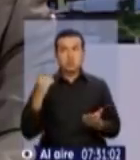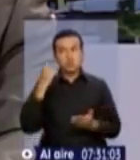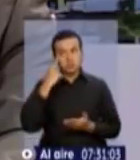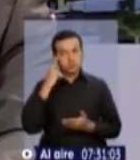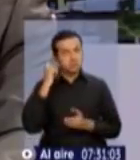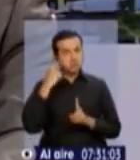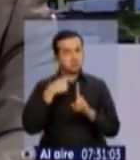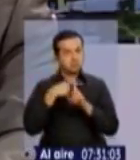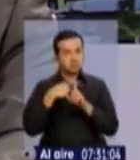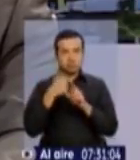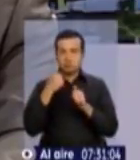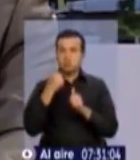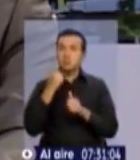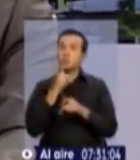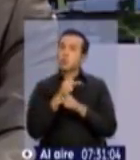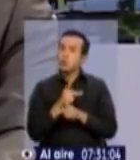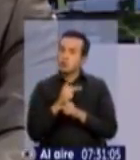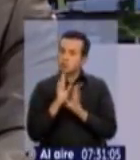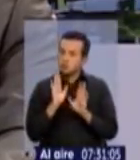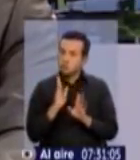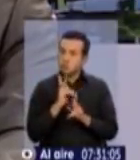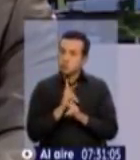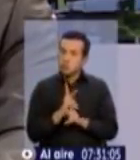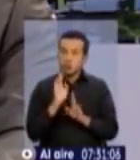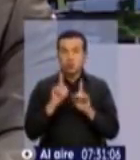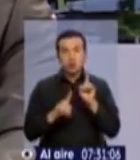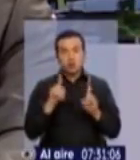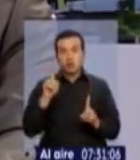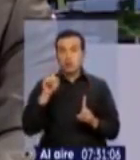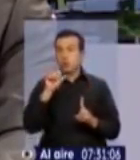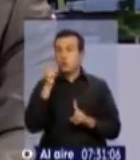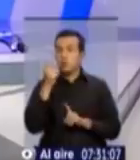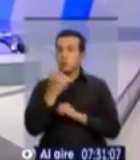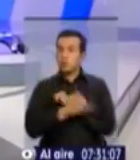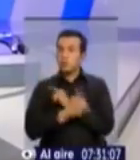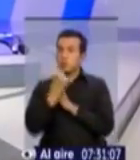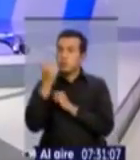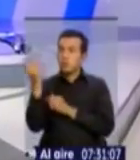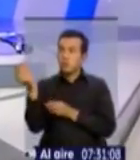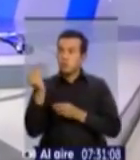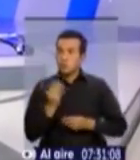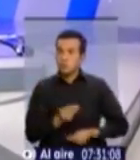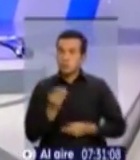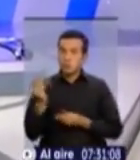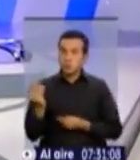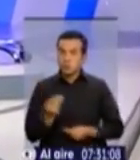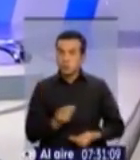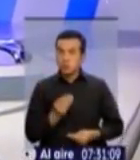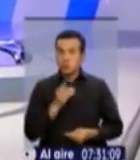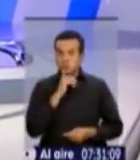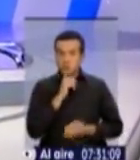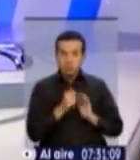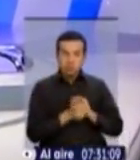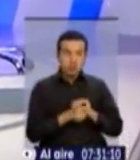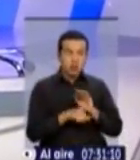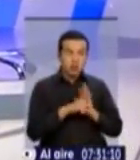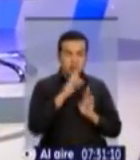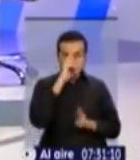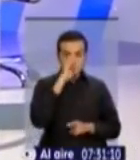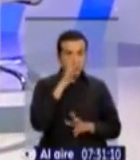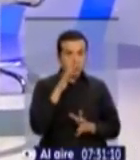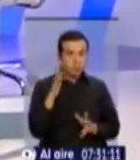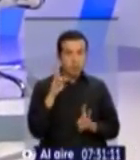con mucho cuidado cuidado y atraemos o buscamos atraer capitales no es cierto reñidos con los mecanismos legales no es cierto vinculados con narcotráfico